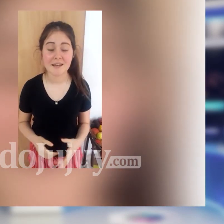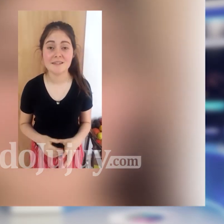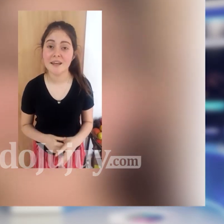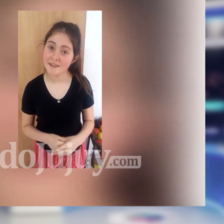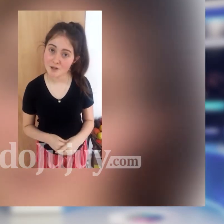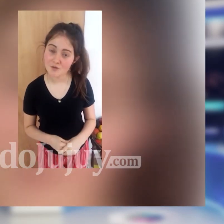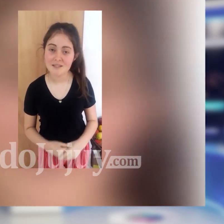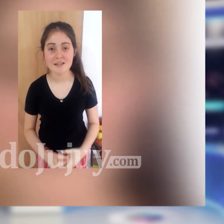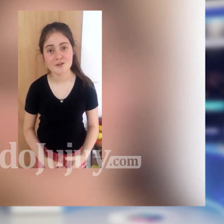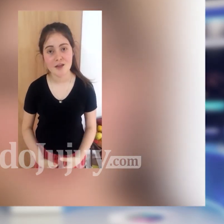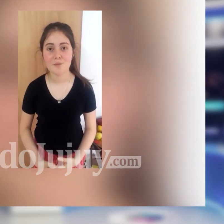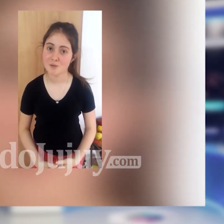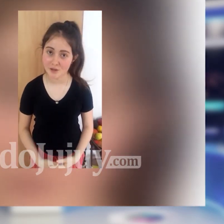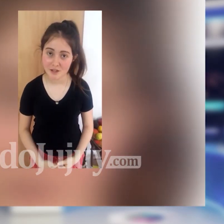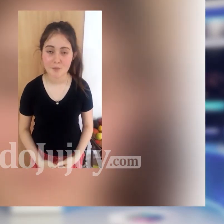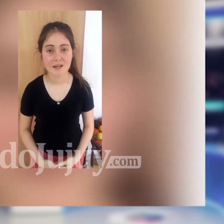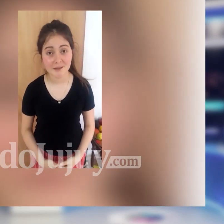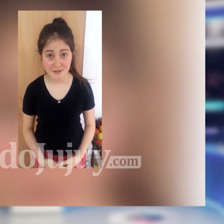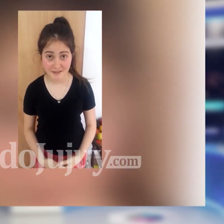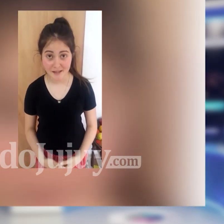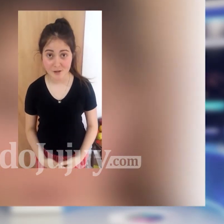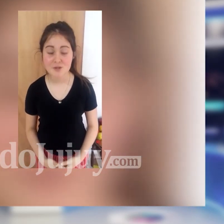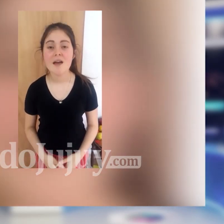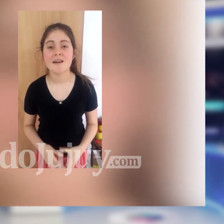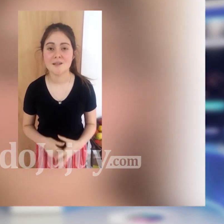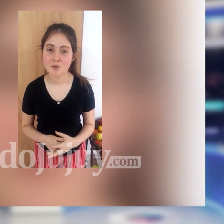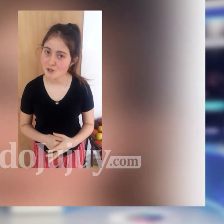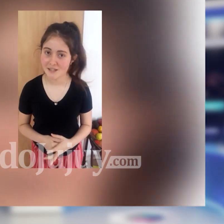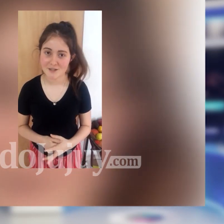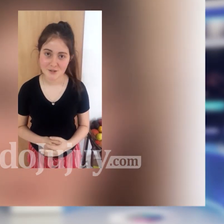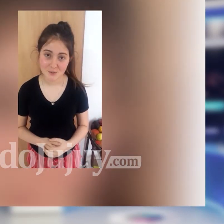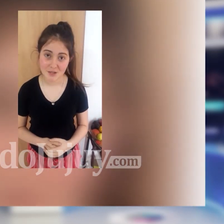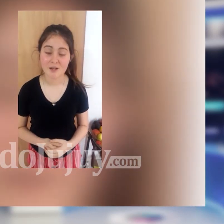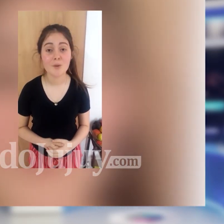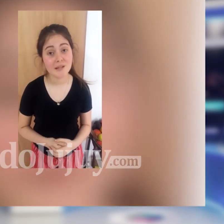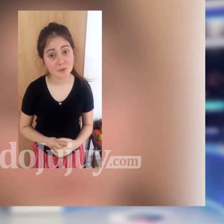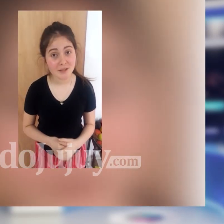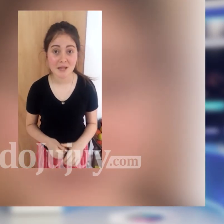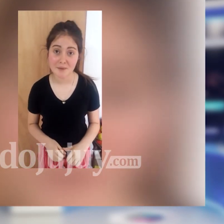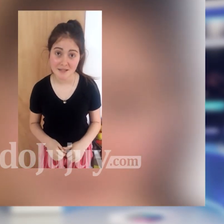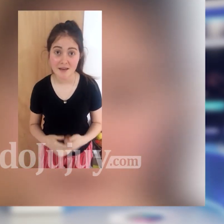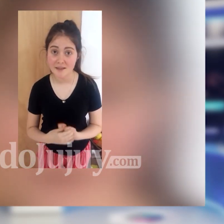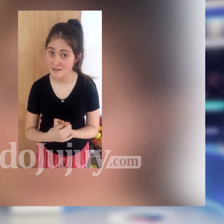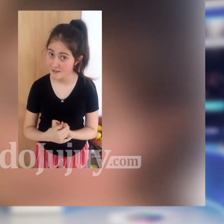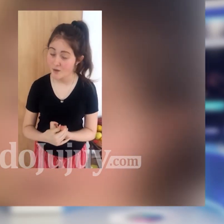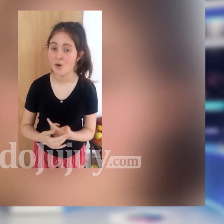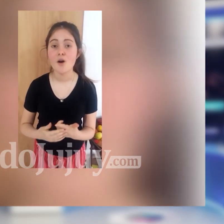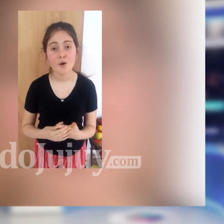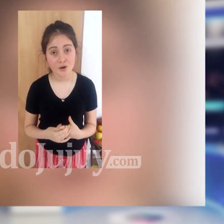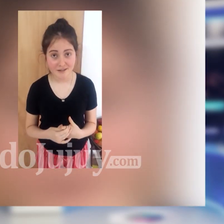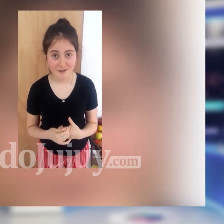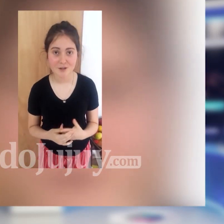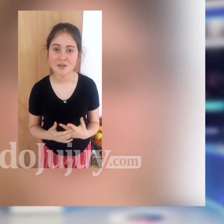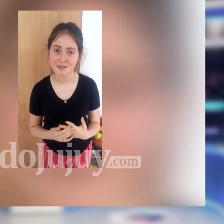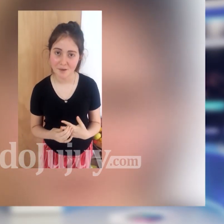decía recién que Salta es la provincia que tiene más gente en el Balseiro, digamos. ¿Vos podés corroborar esto que estoy diciendo o no? Sí, totalmente. Salta es la